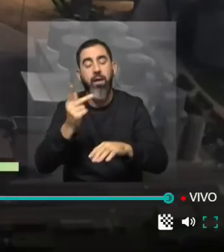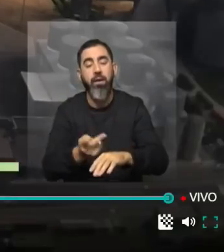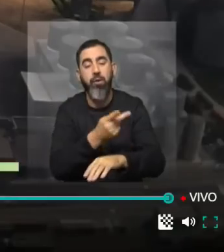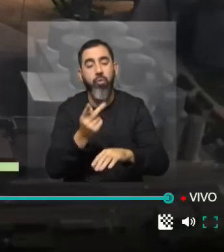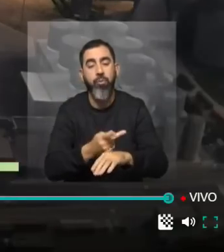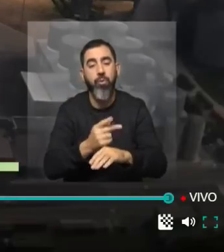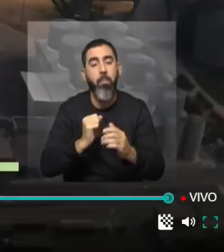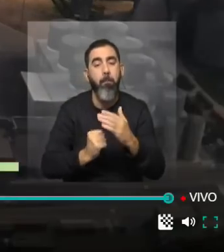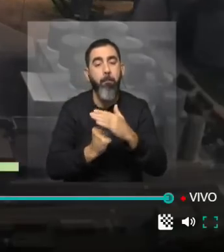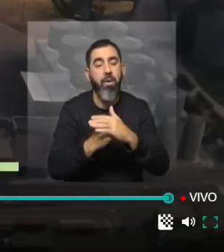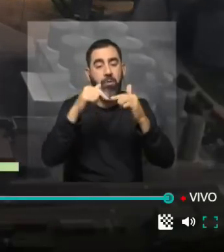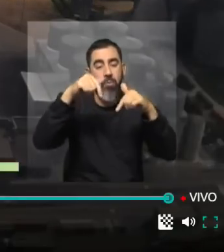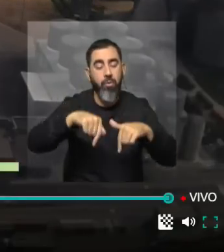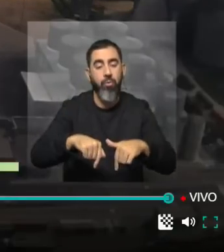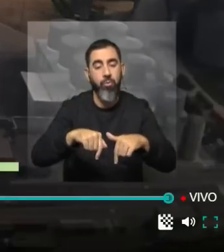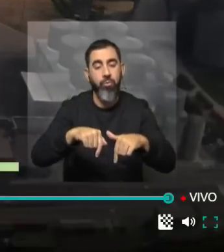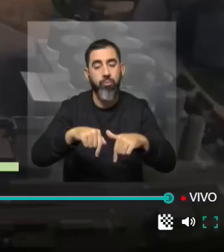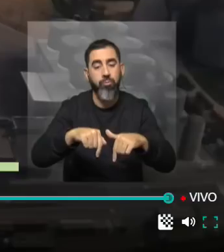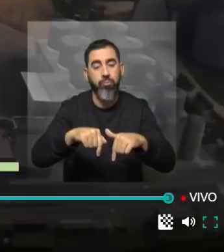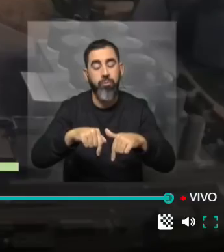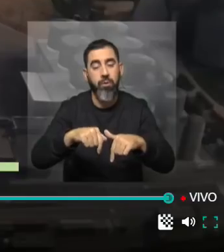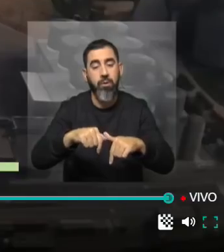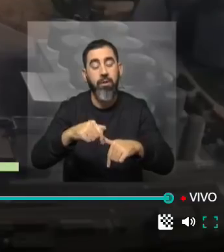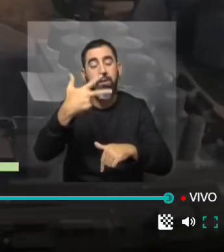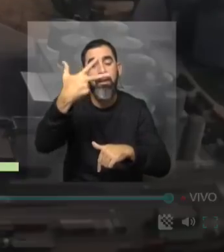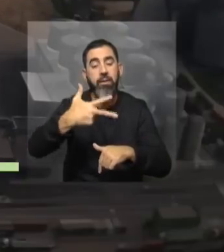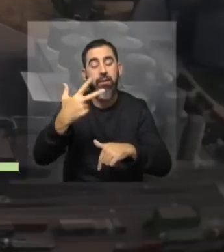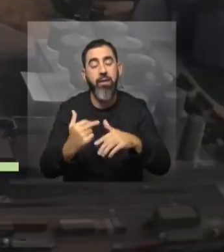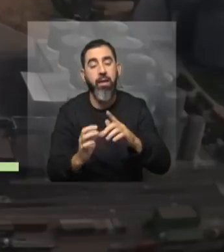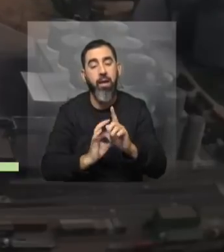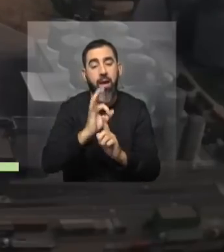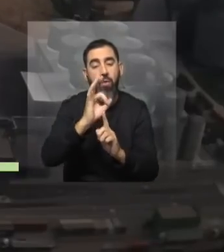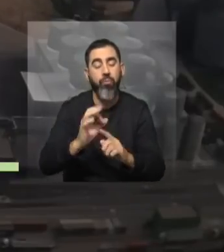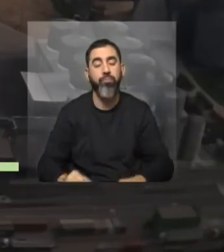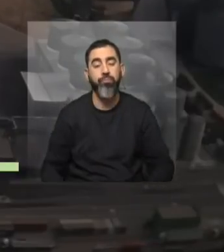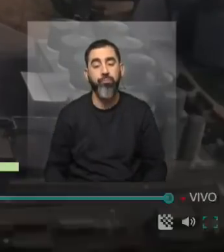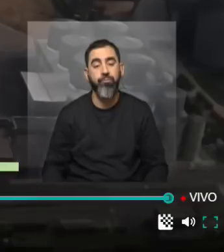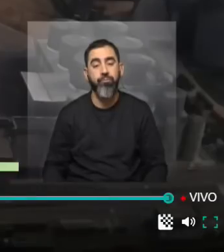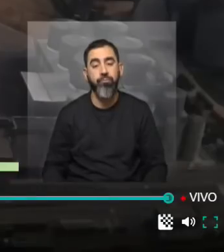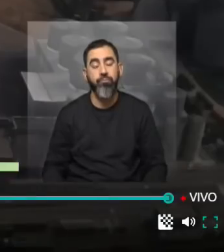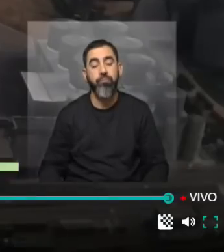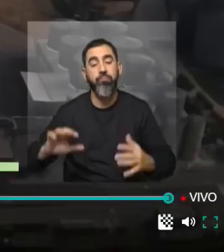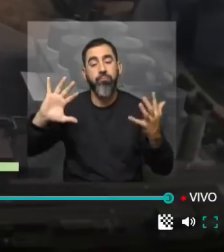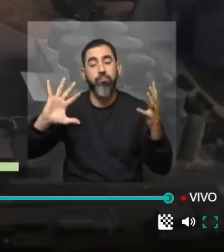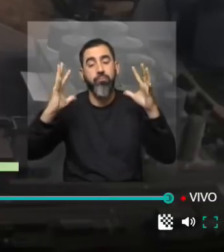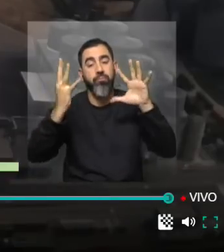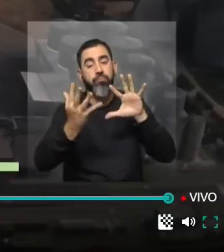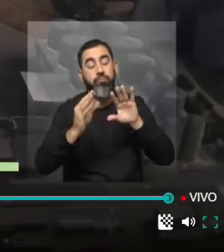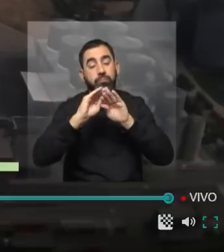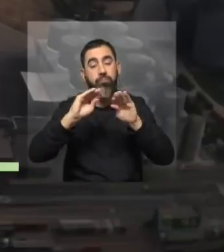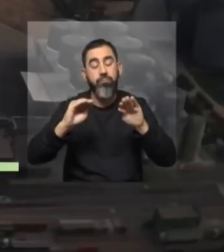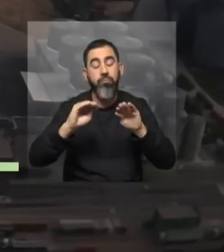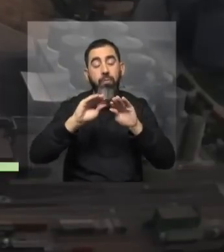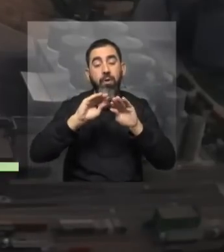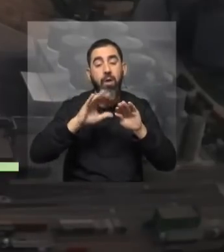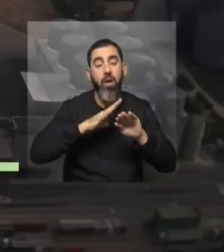40. La máxima anunciada ya está en 13 grados, ya la hemos superado. Atención porque INUMET está emitiendo una alerta